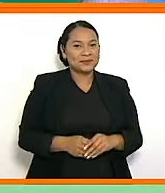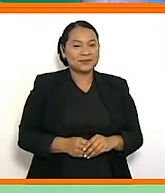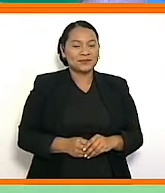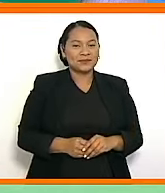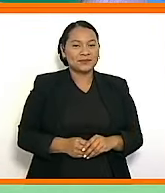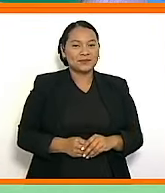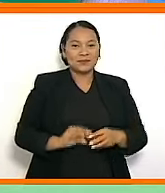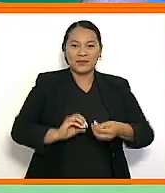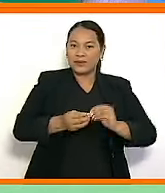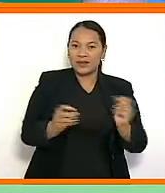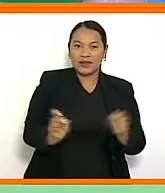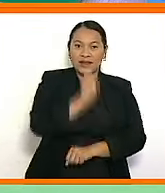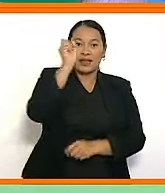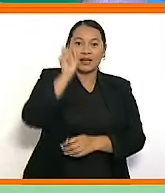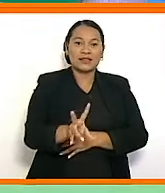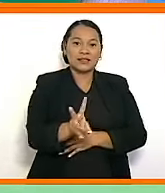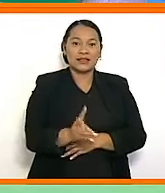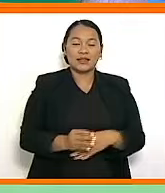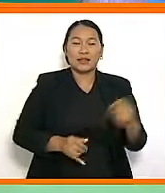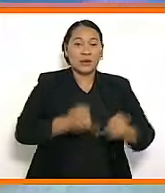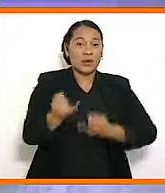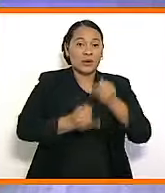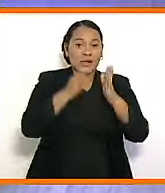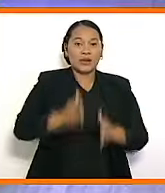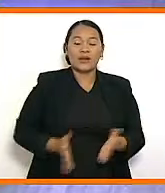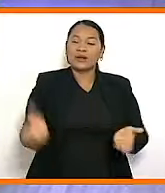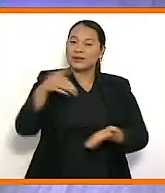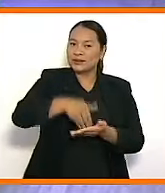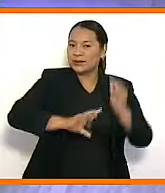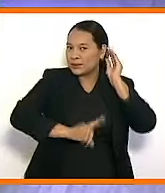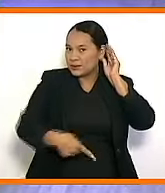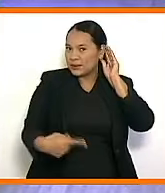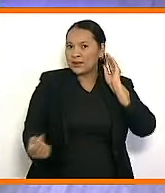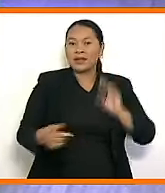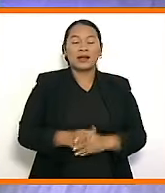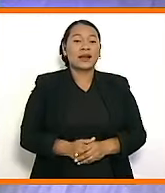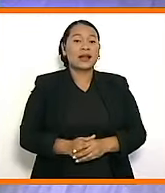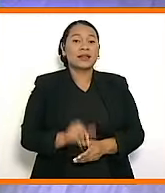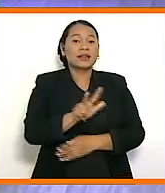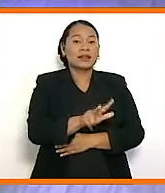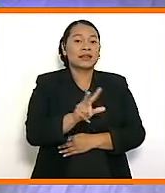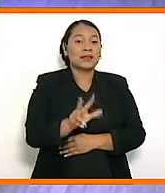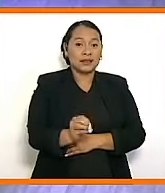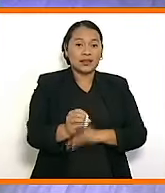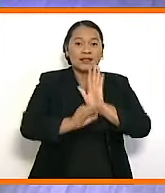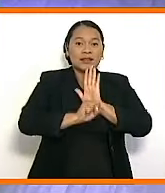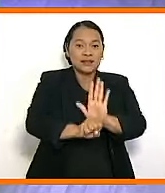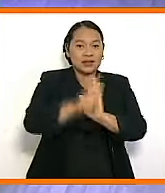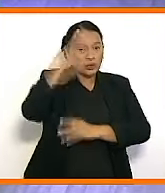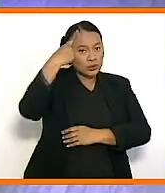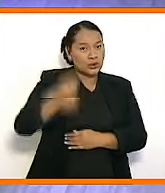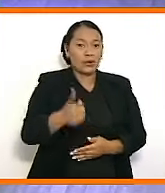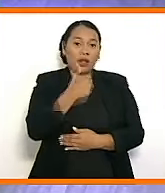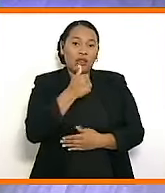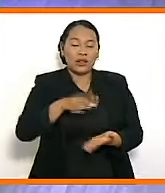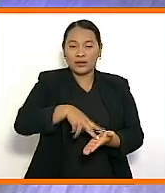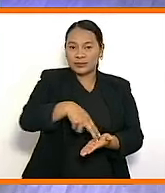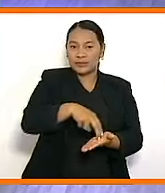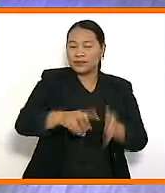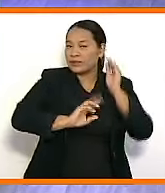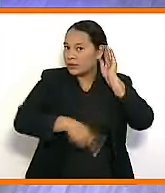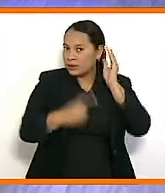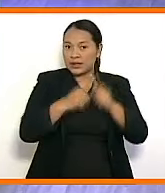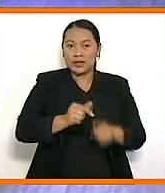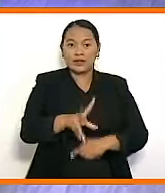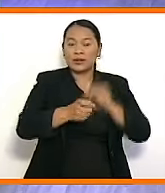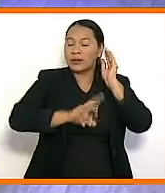El 7, querido jugador, con mucho gusto repito los números ganadores. Para Diaria, 30 con su símbolo de sueño bolo. Para Multi X, 2X.